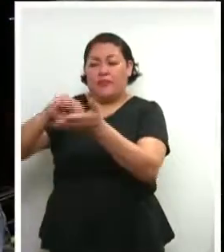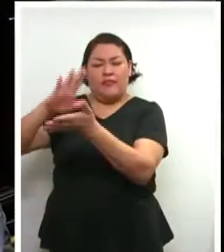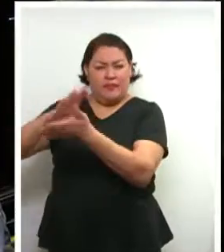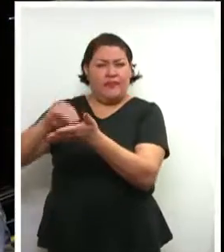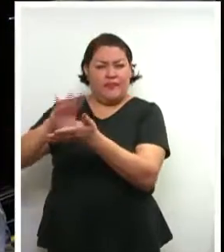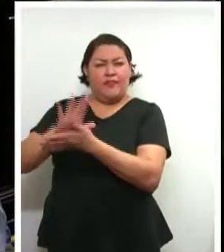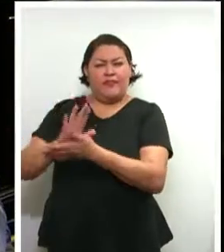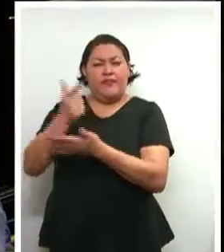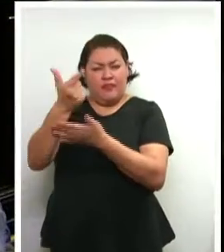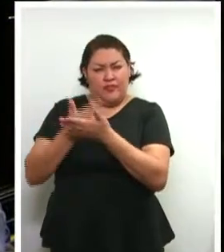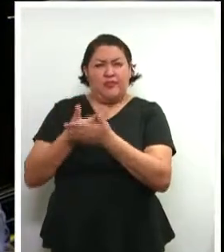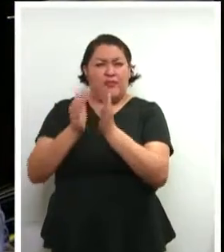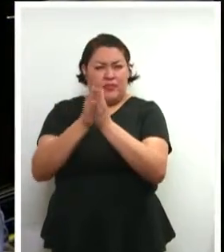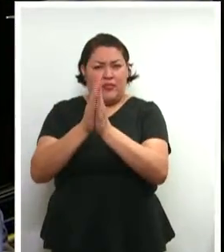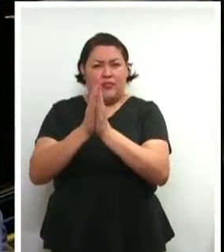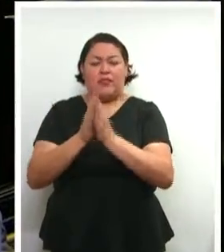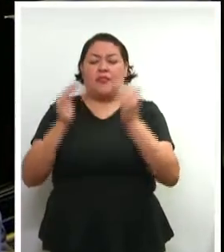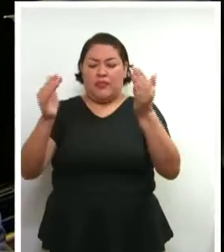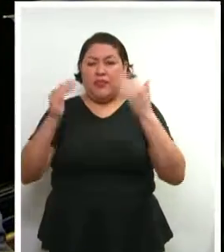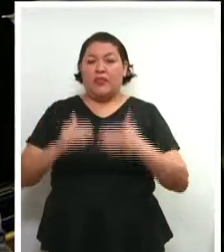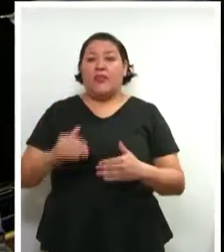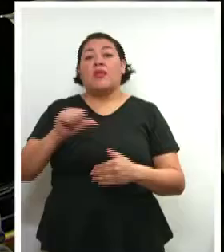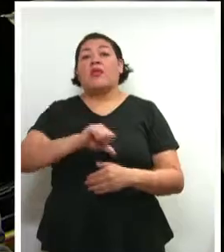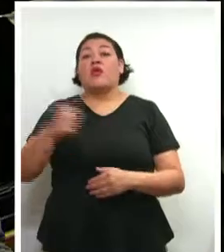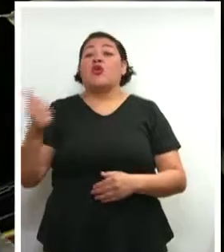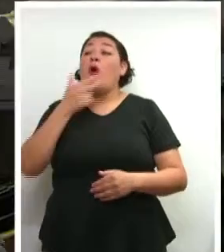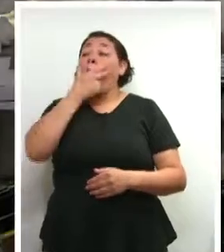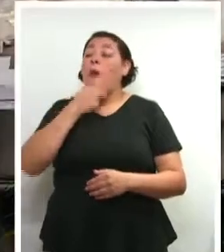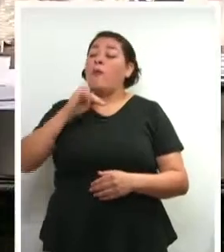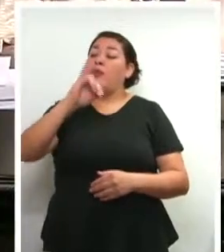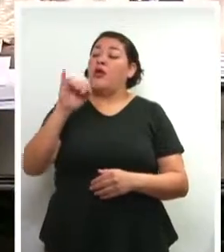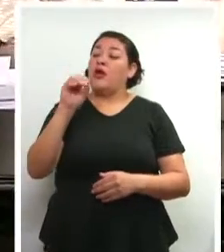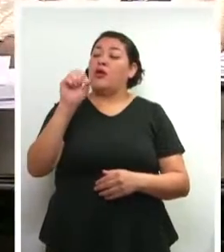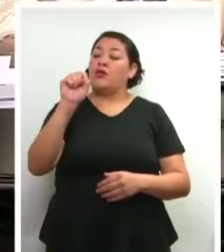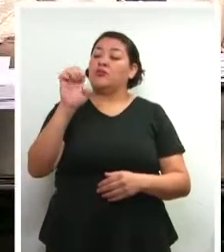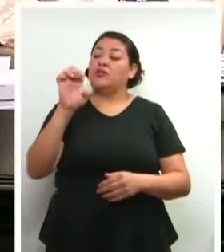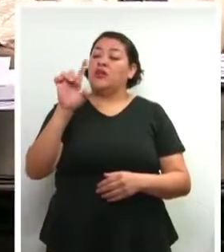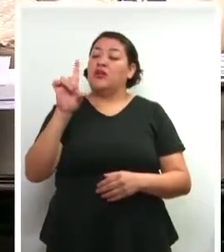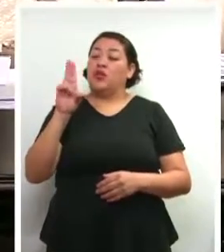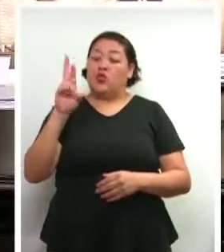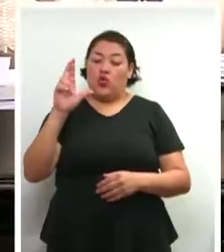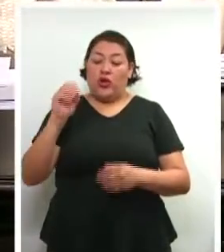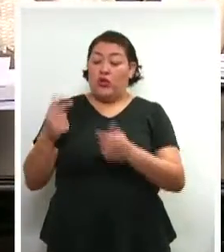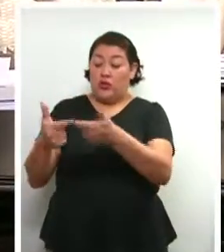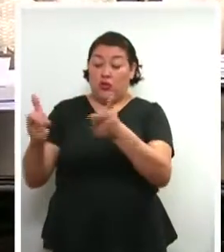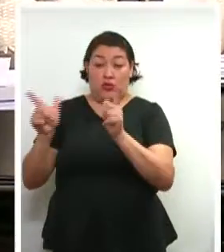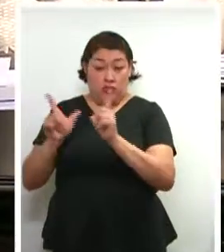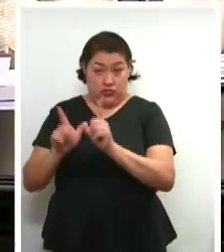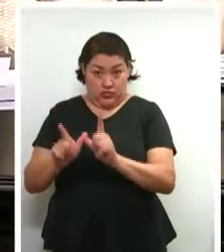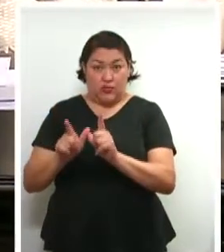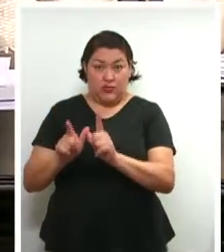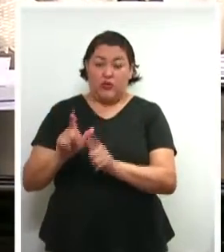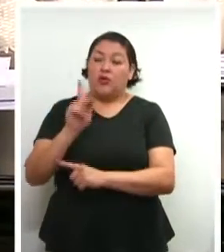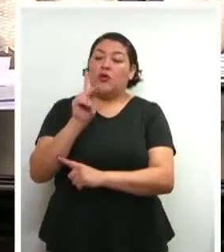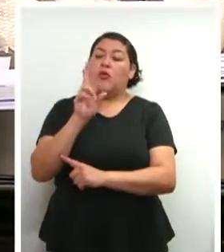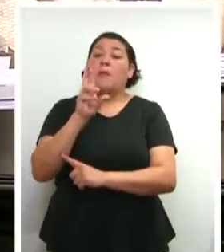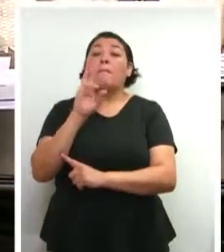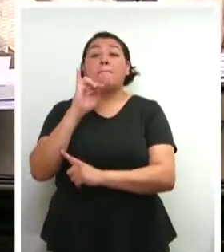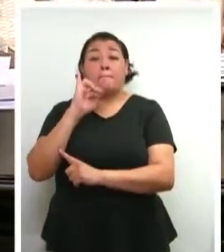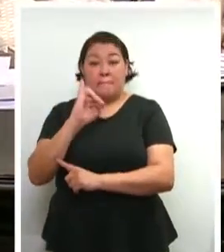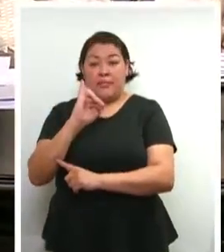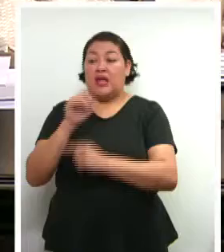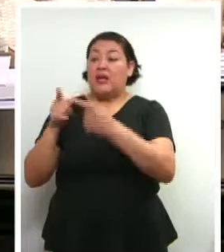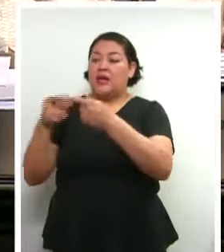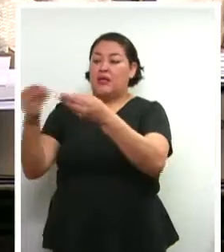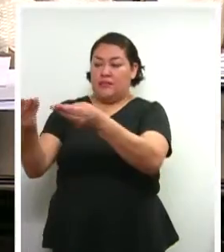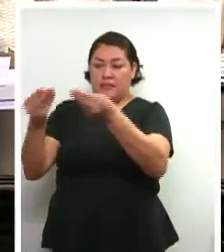suscribirla. Se recibió del constituyente José Eduardo Escobedo Miramontes, del Grupo Parlamentario del Partido Revolucionario